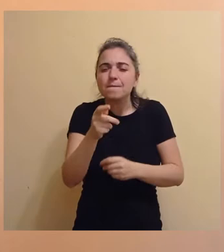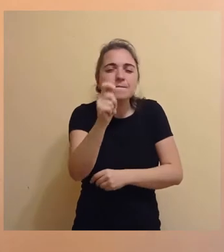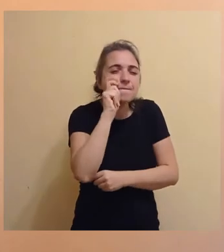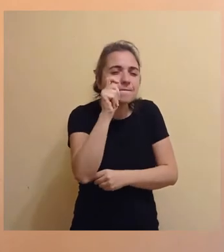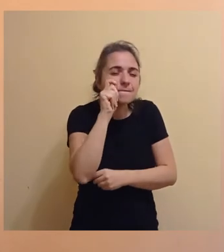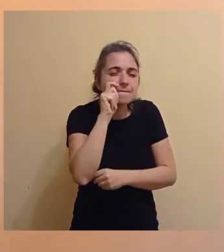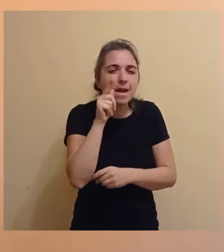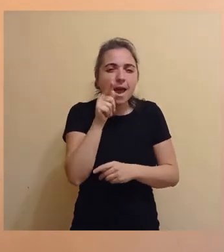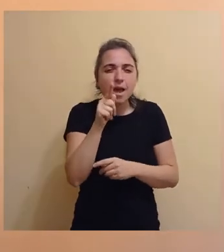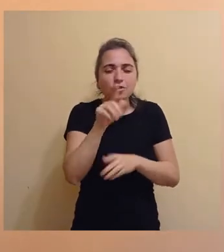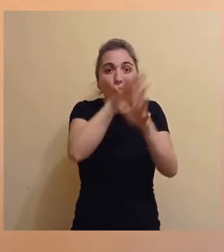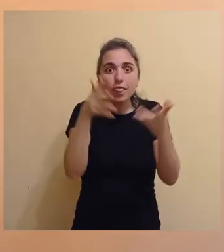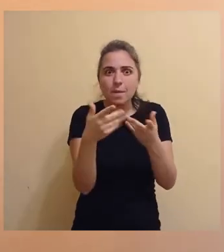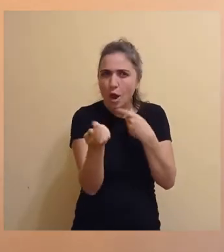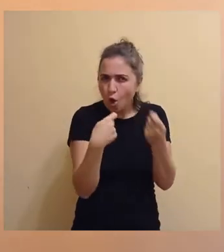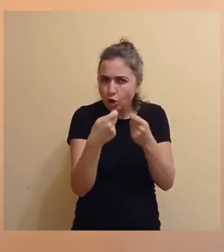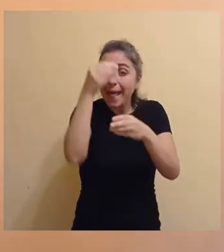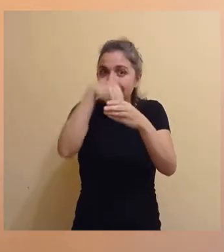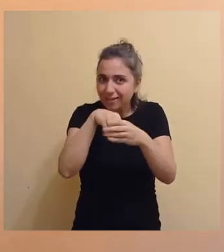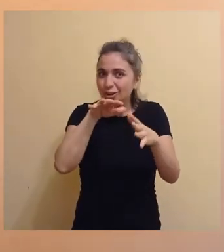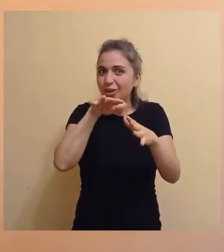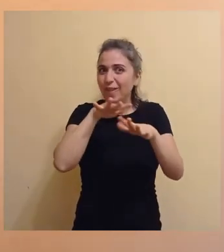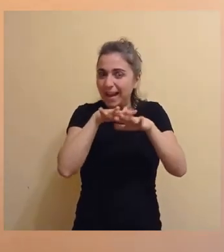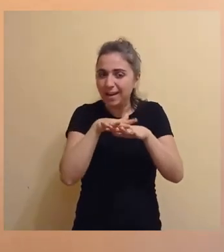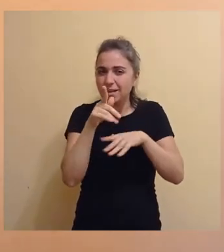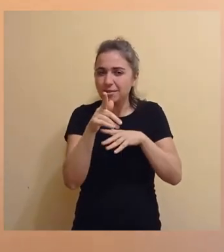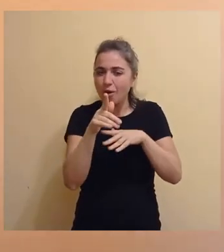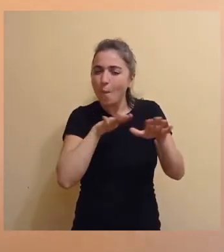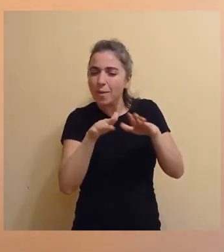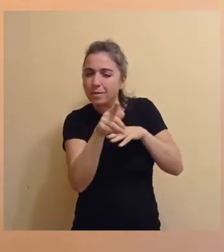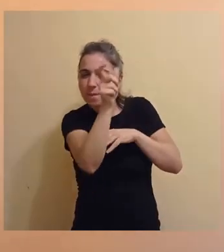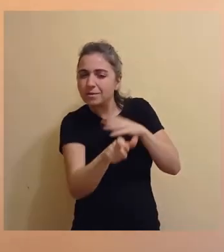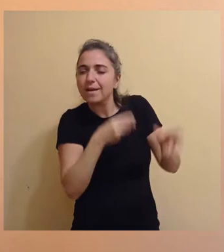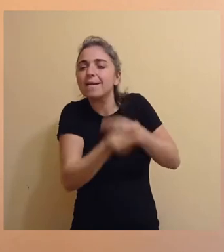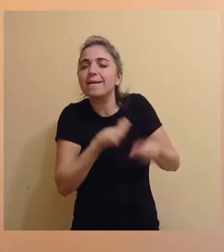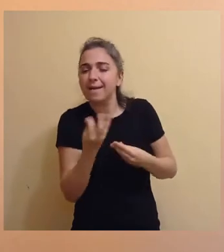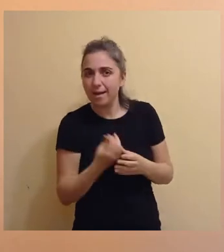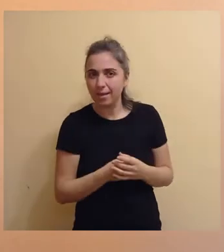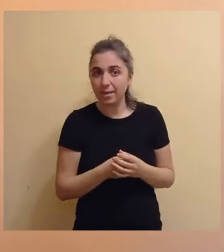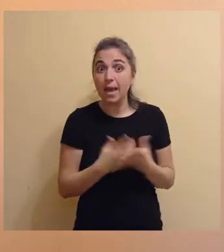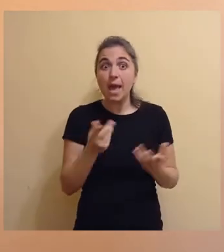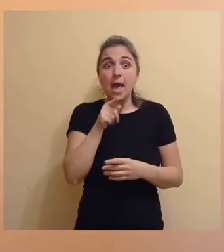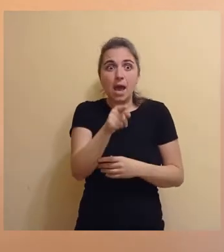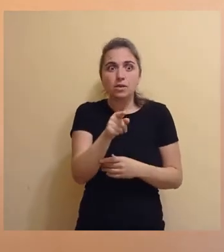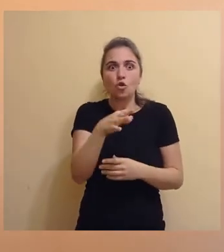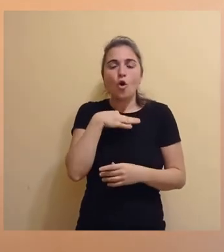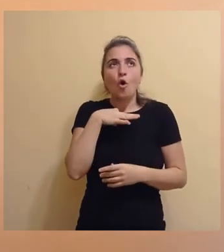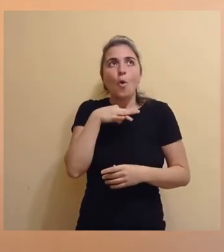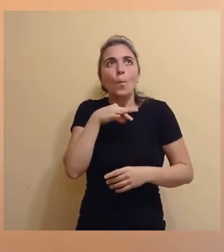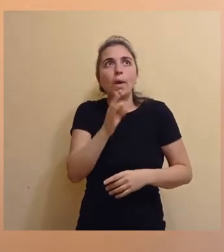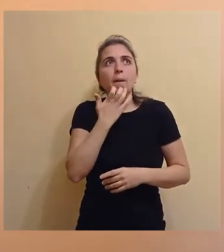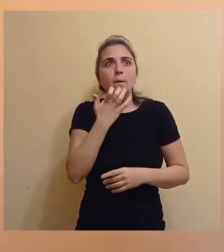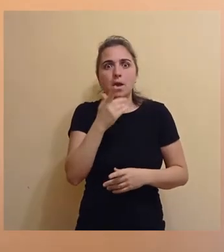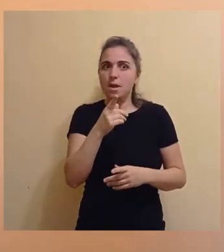es espiar, es ciberespiar y cibercontrolar también, ¿no? Ver cuáles son los movimientos de la persona, ¿no? Y esto puede